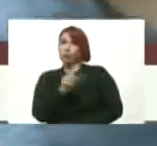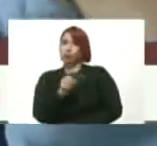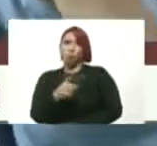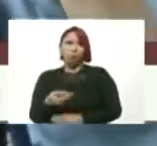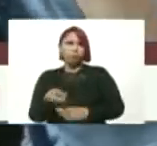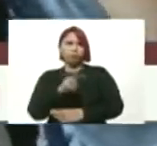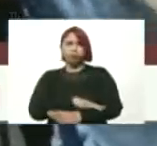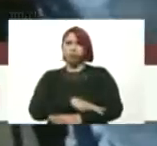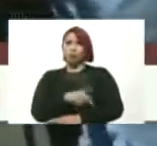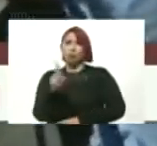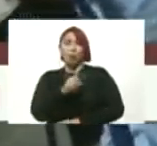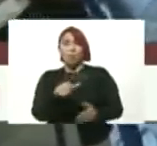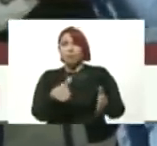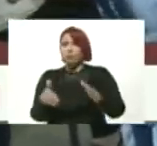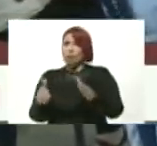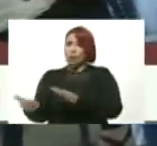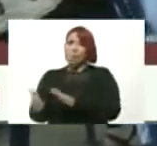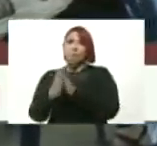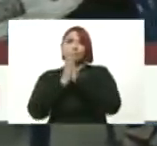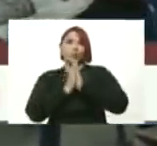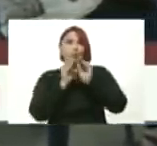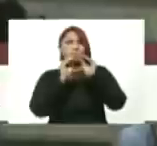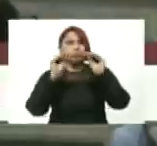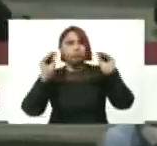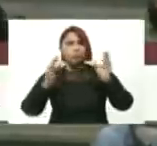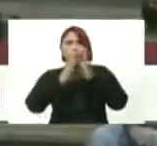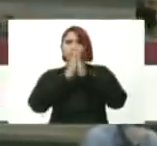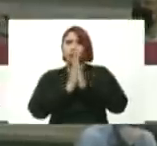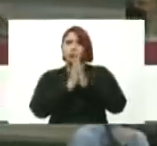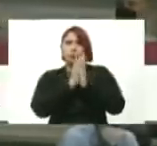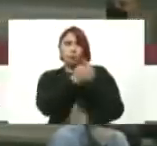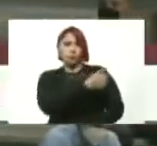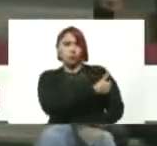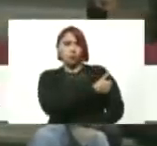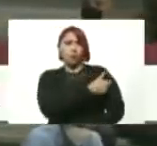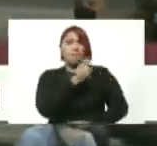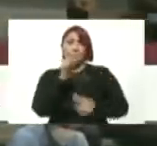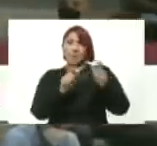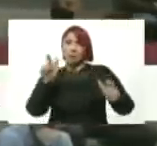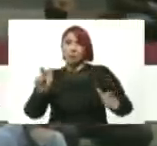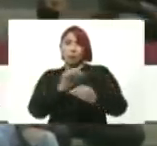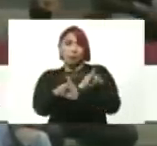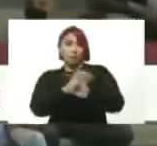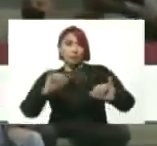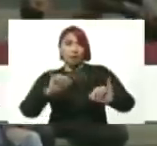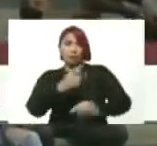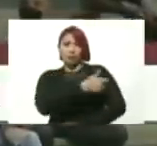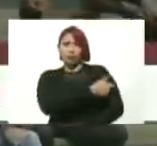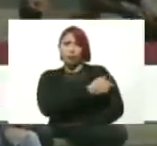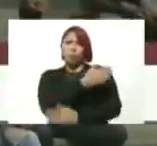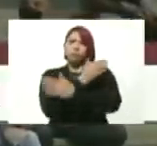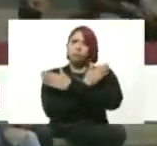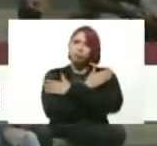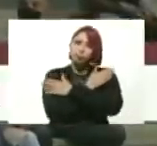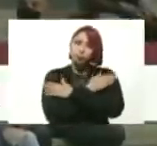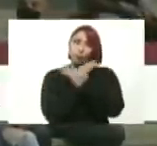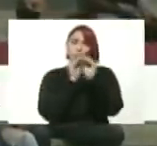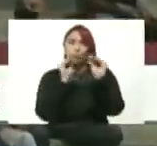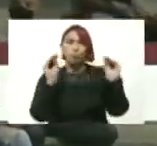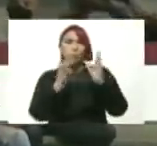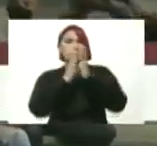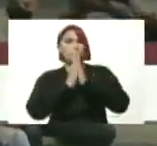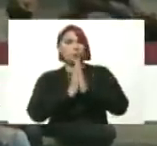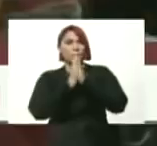mueren así que el llamado a todos es a vacunarnos aquí bueno están personas ya vacunándose los felicito el llamado es